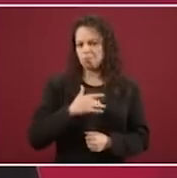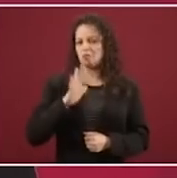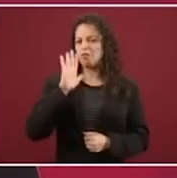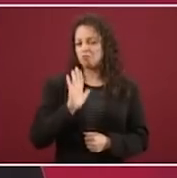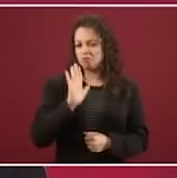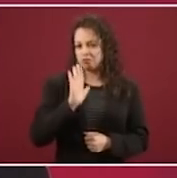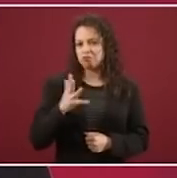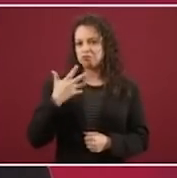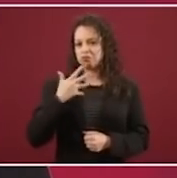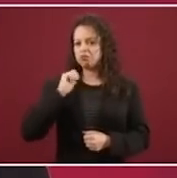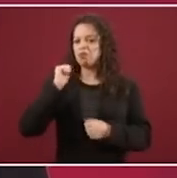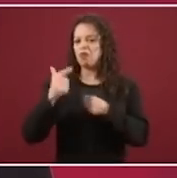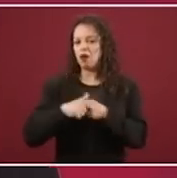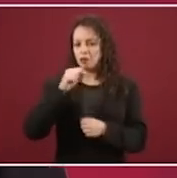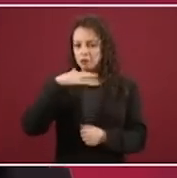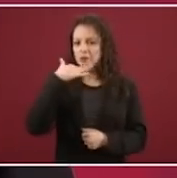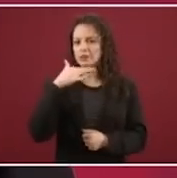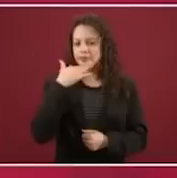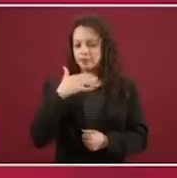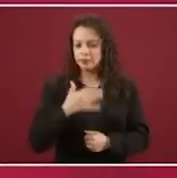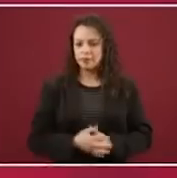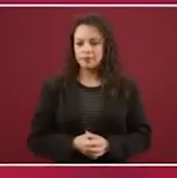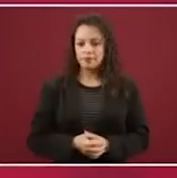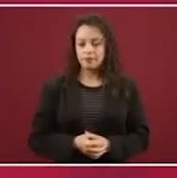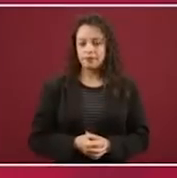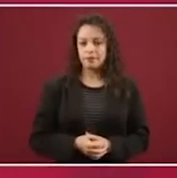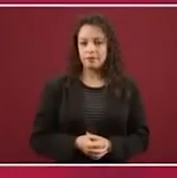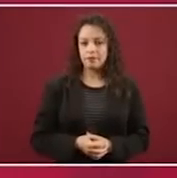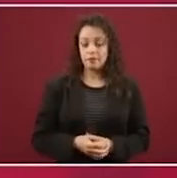Eso es lo que hay que ver. Y qué bien que ya lo estamos diciendo aquí.